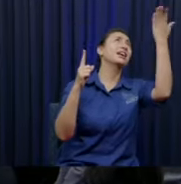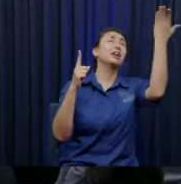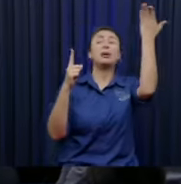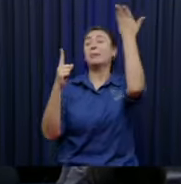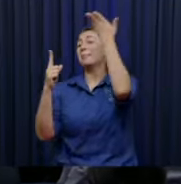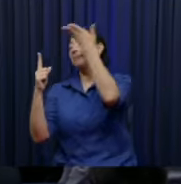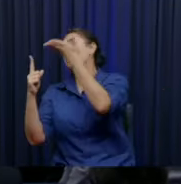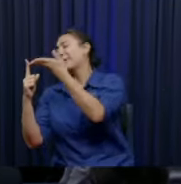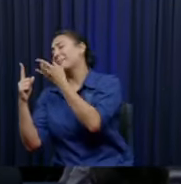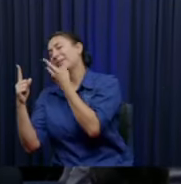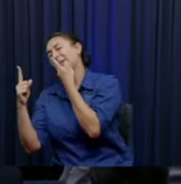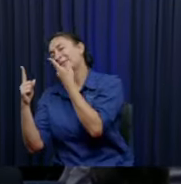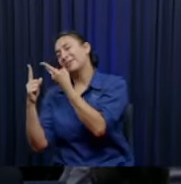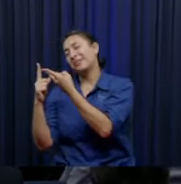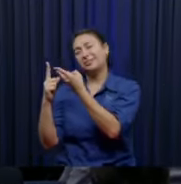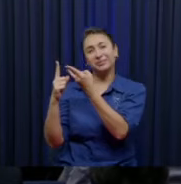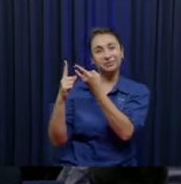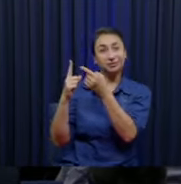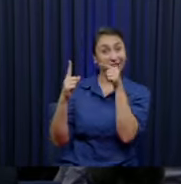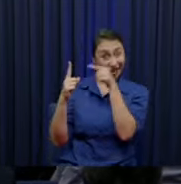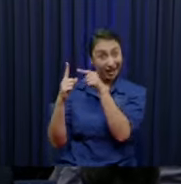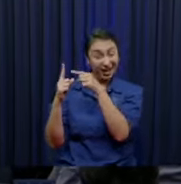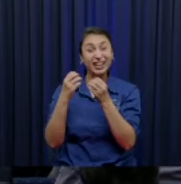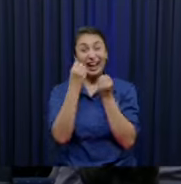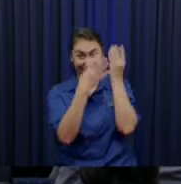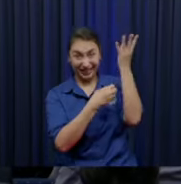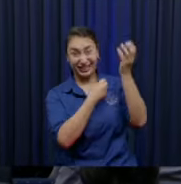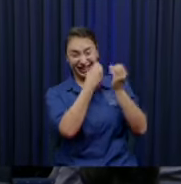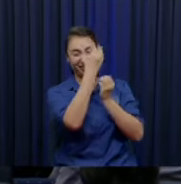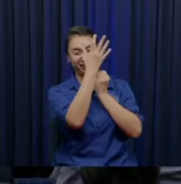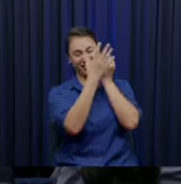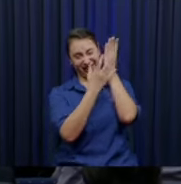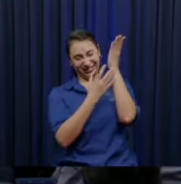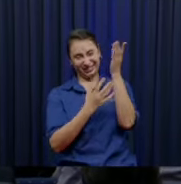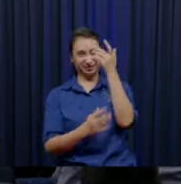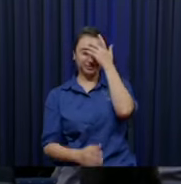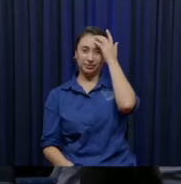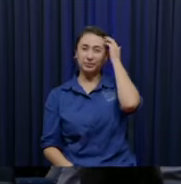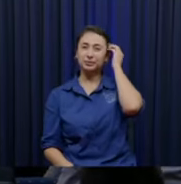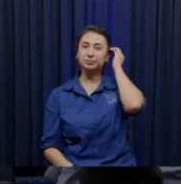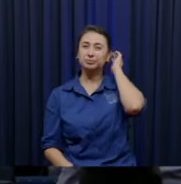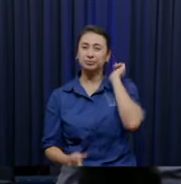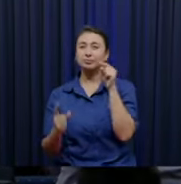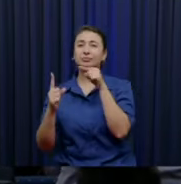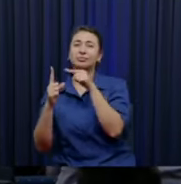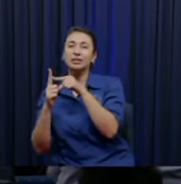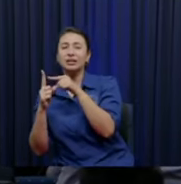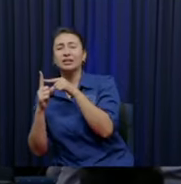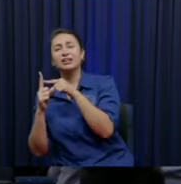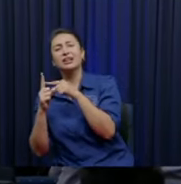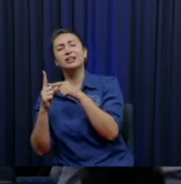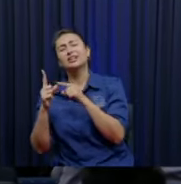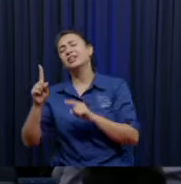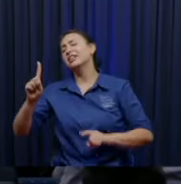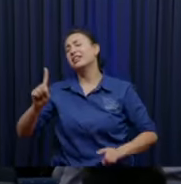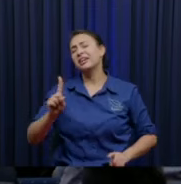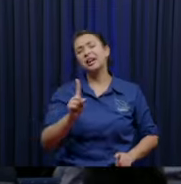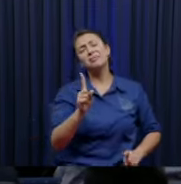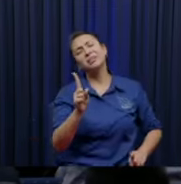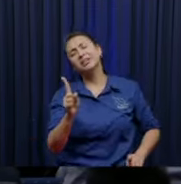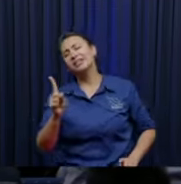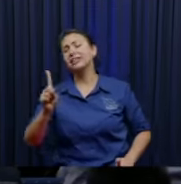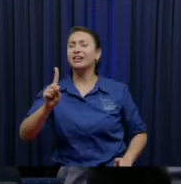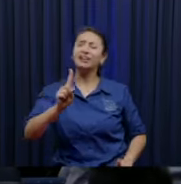Y después hasta testifica, ¿ah? Porque dice, peregrino que vas